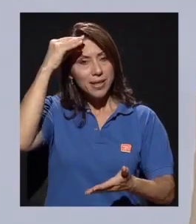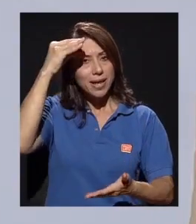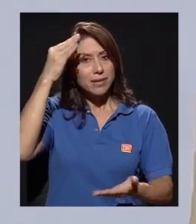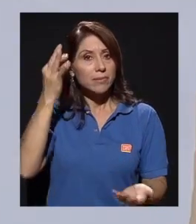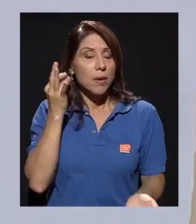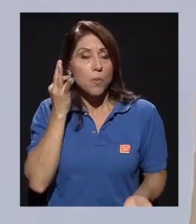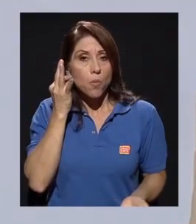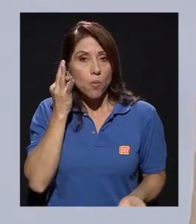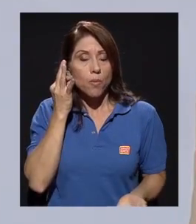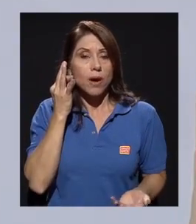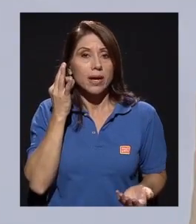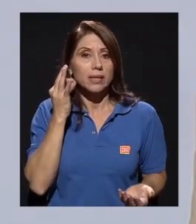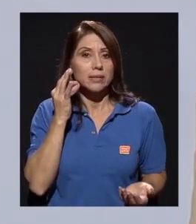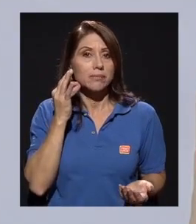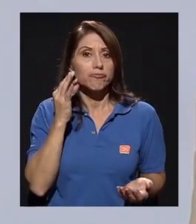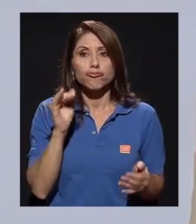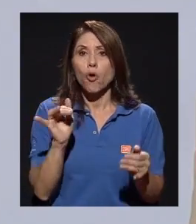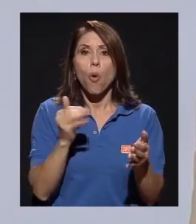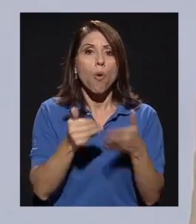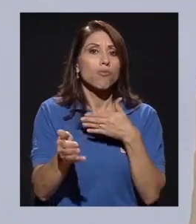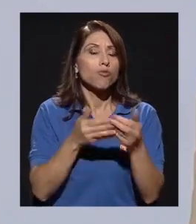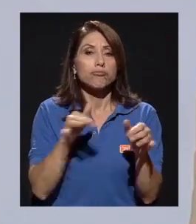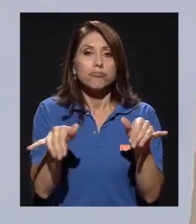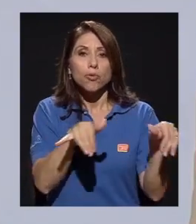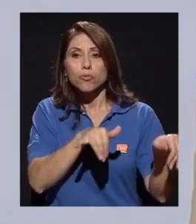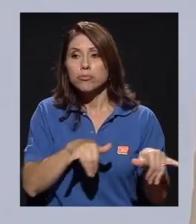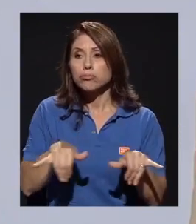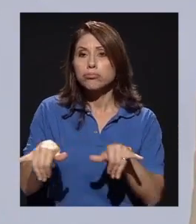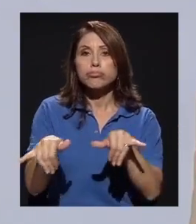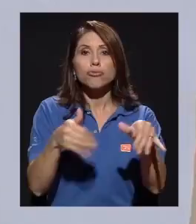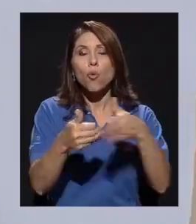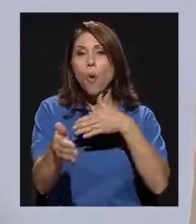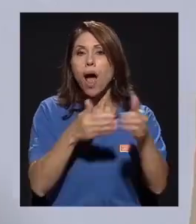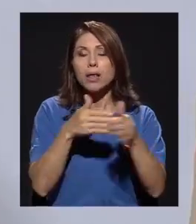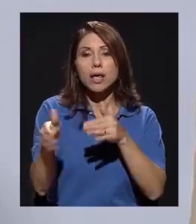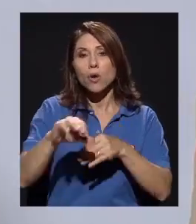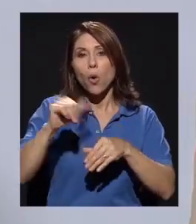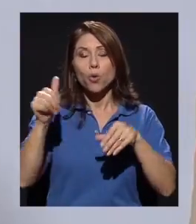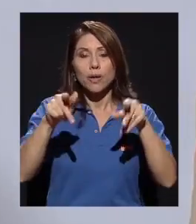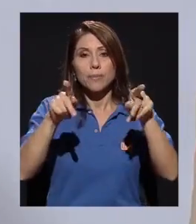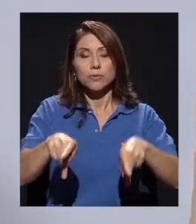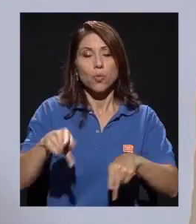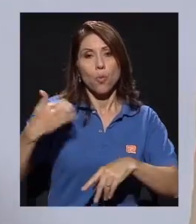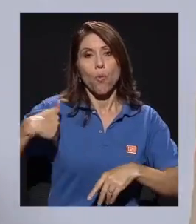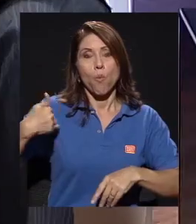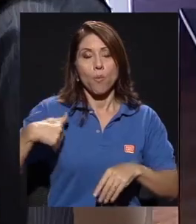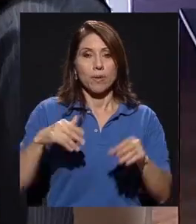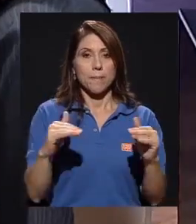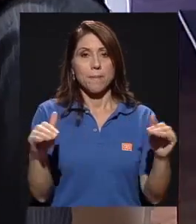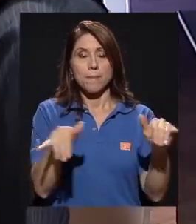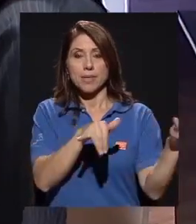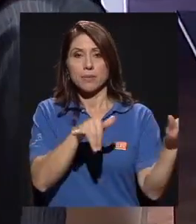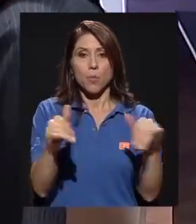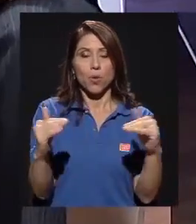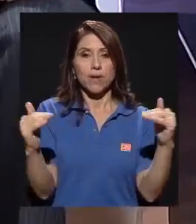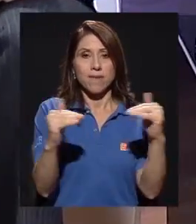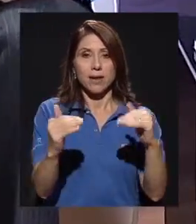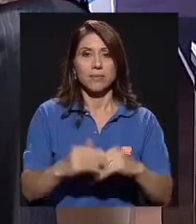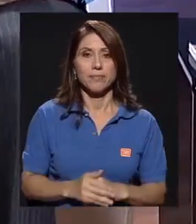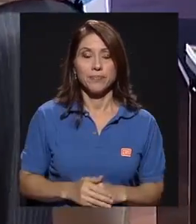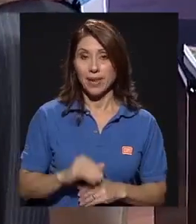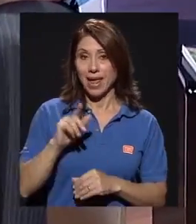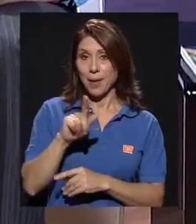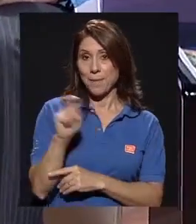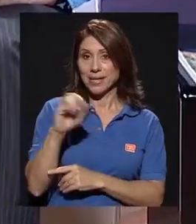son tan como cualquier otro compañero que pueda estar en su mismo nivel y precisamente en julio